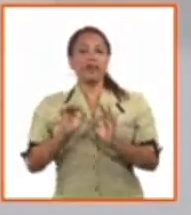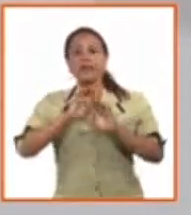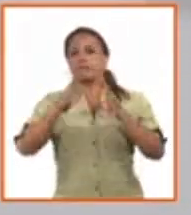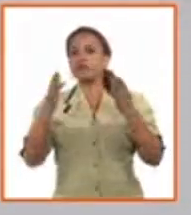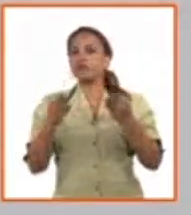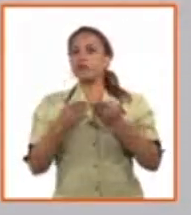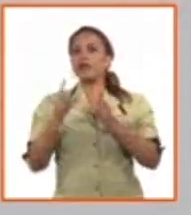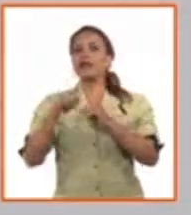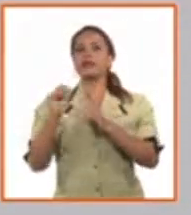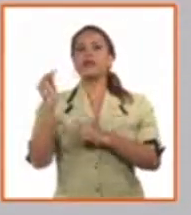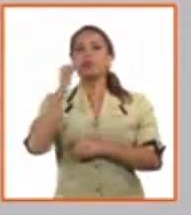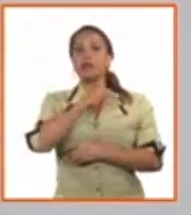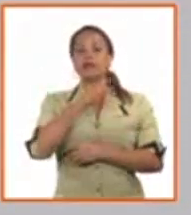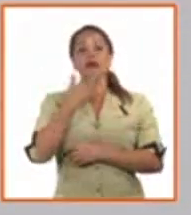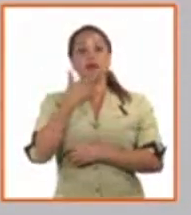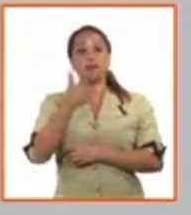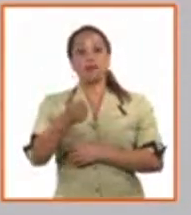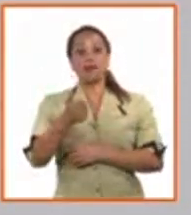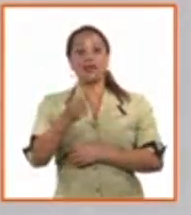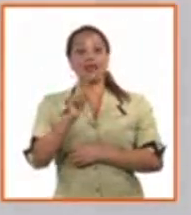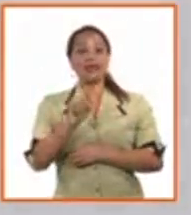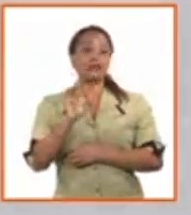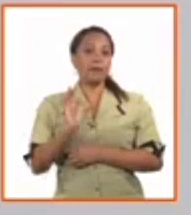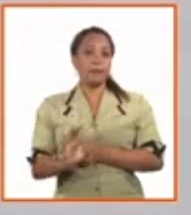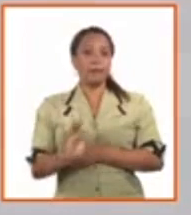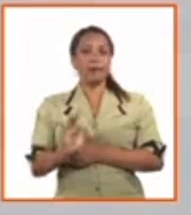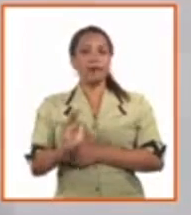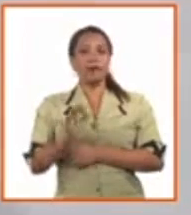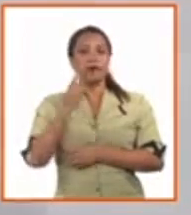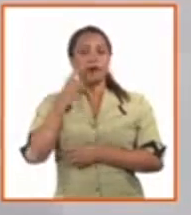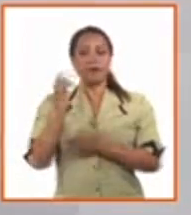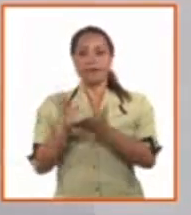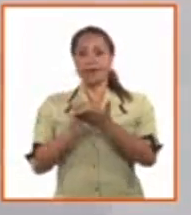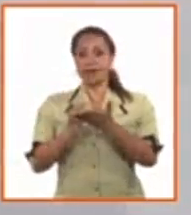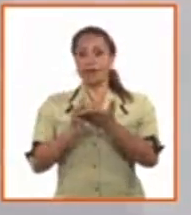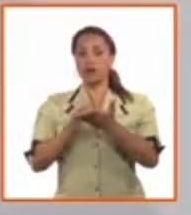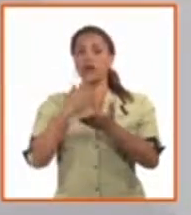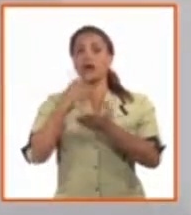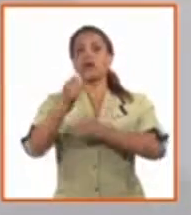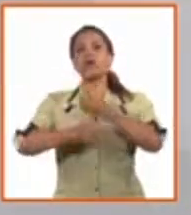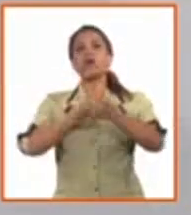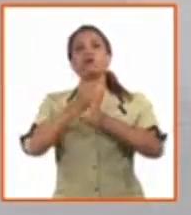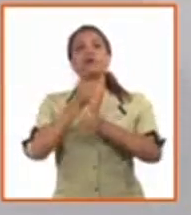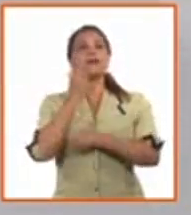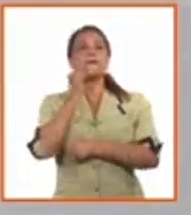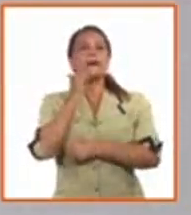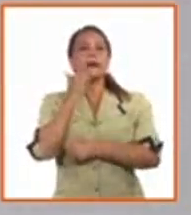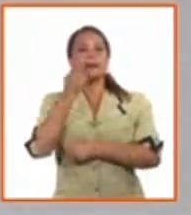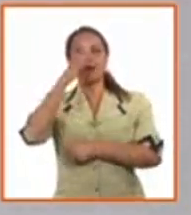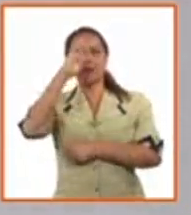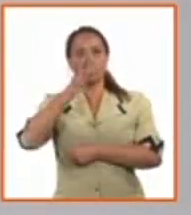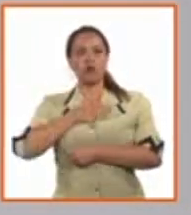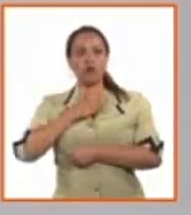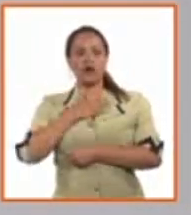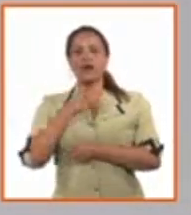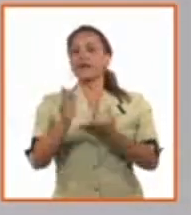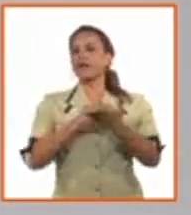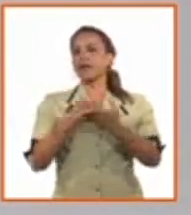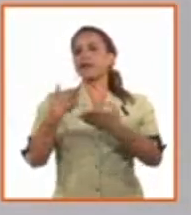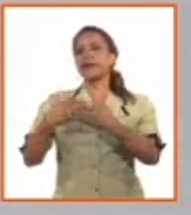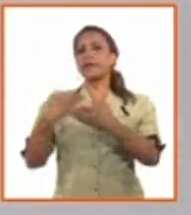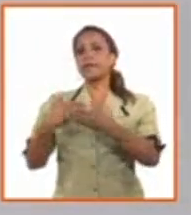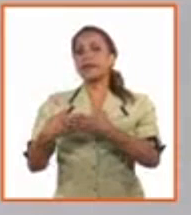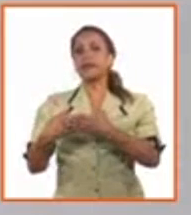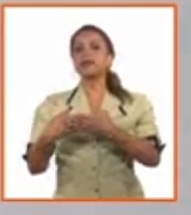se articula la tecnología audi que es una de las que más digamos presencia tiene en el país con más de 4.000 usuarios de las